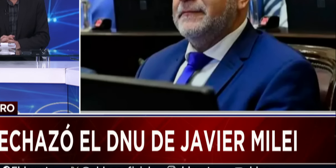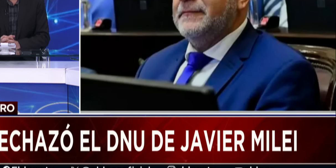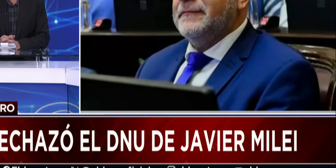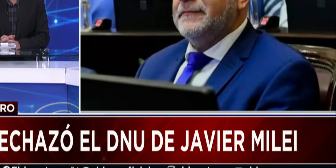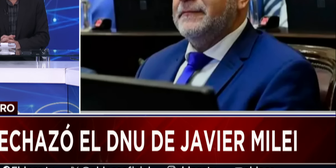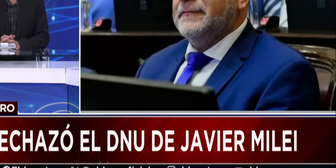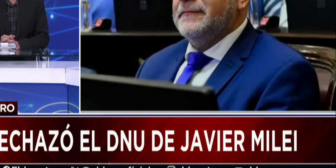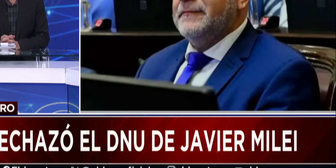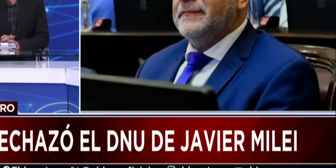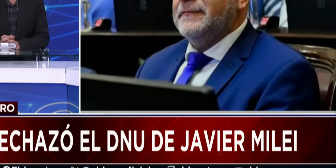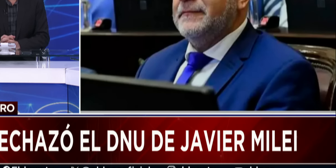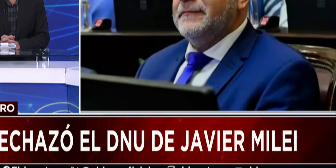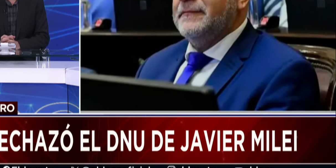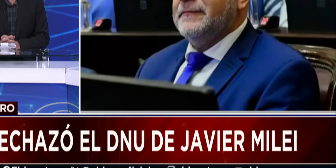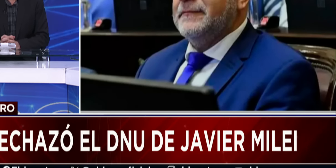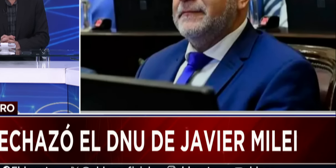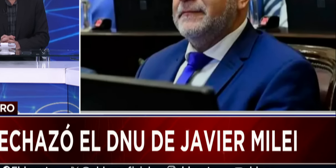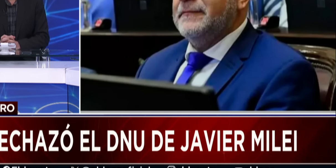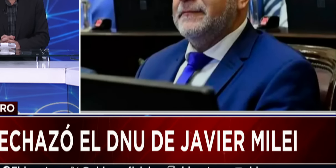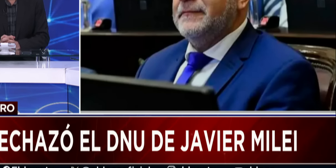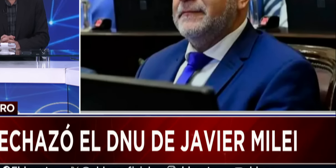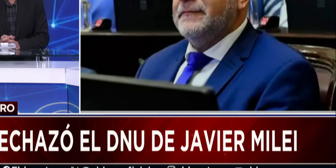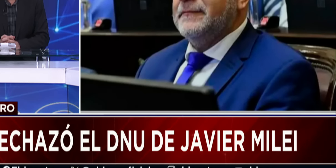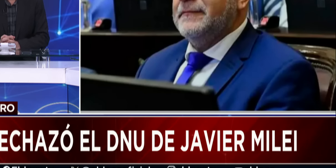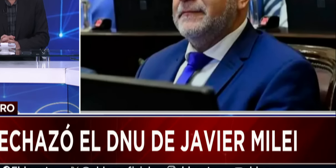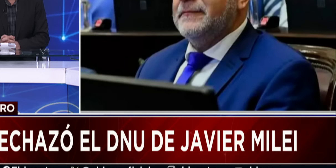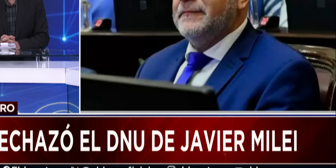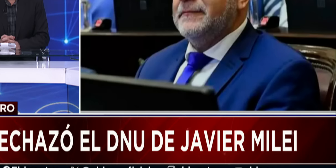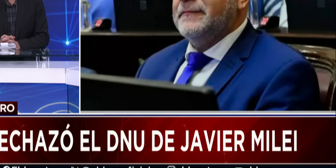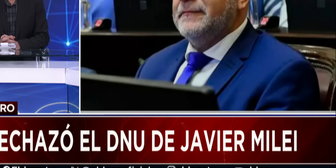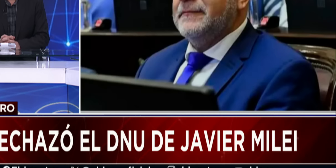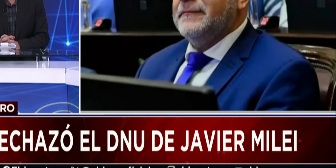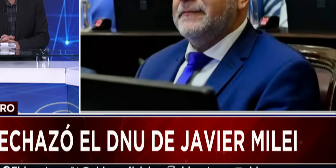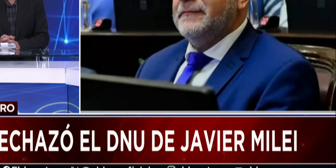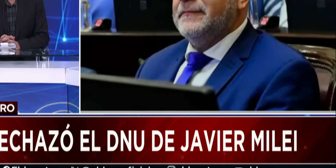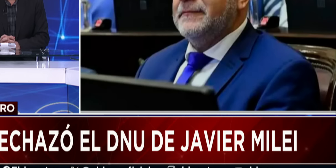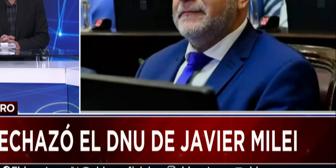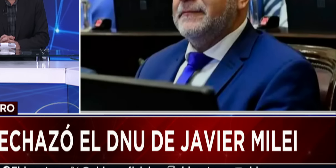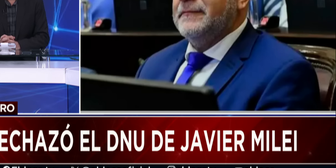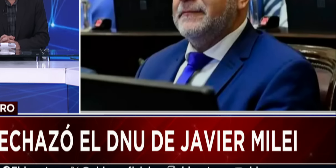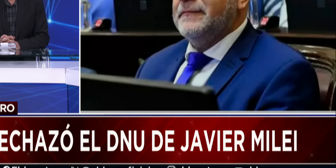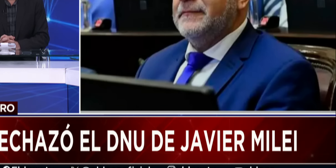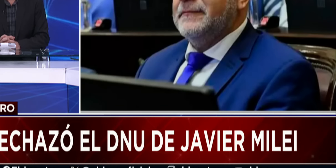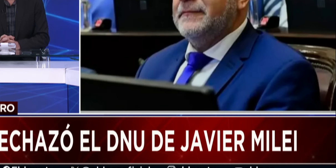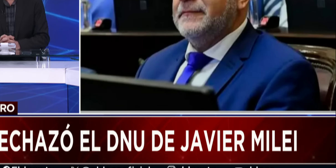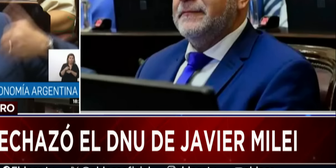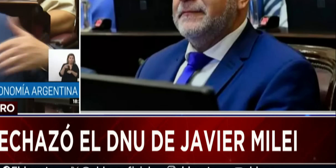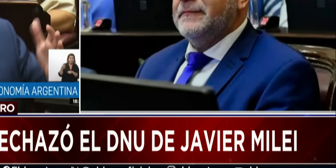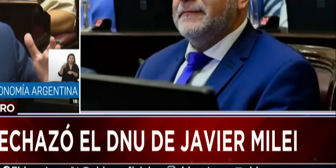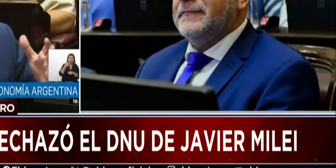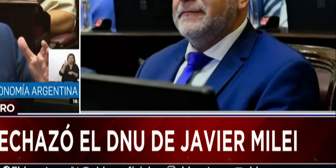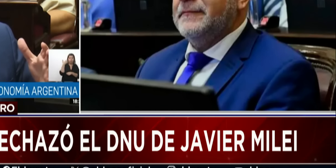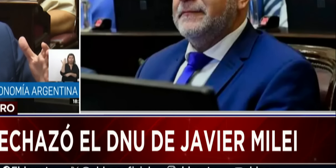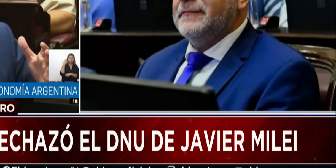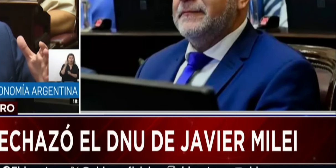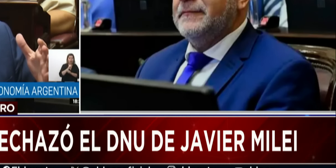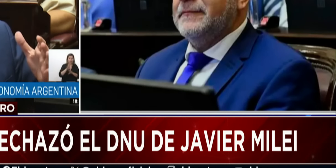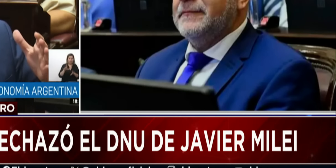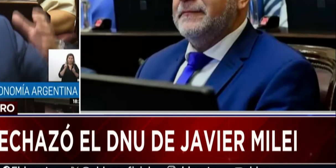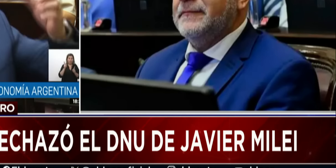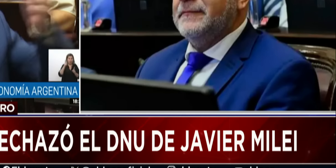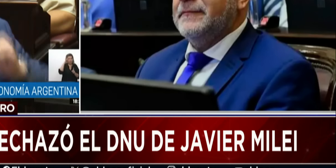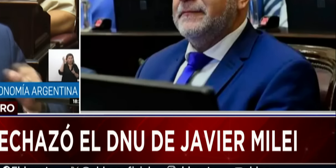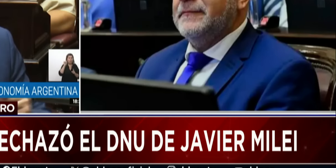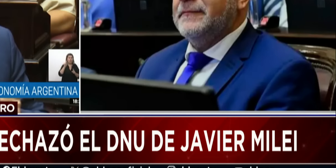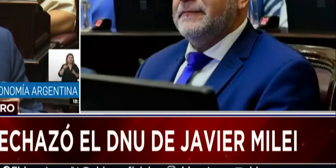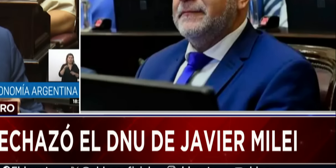Bueno, la verdad, Jorge, que hay mucha conducta amateur de este lado, ¿no? Y uno tiene la necesidad y la